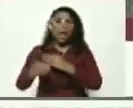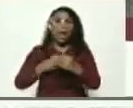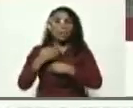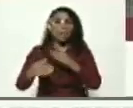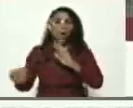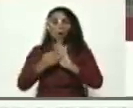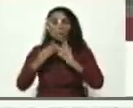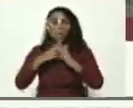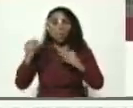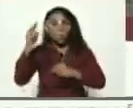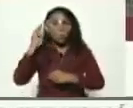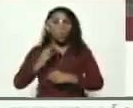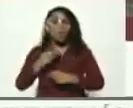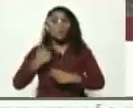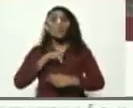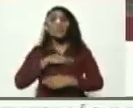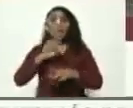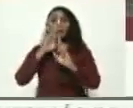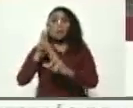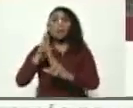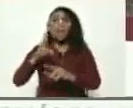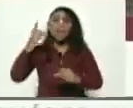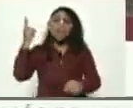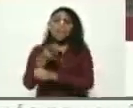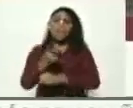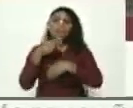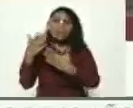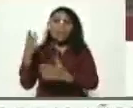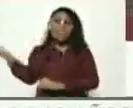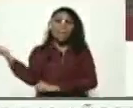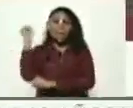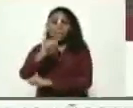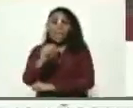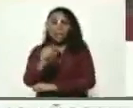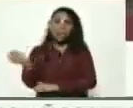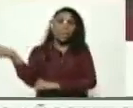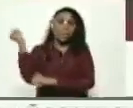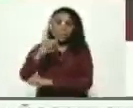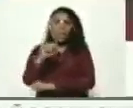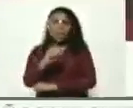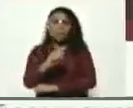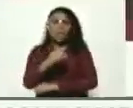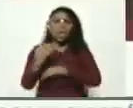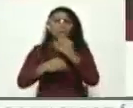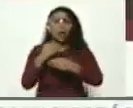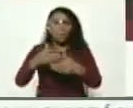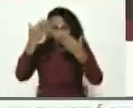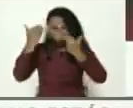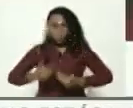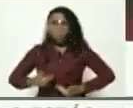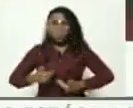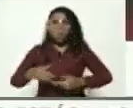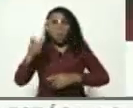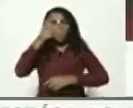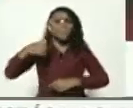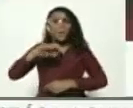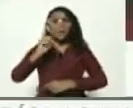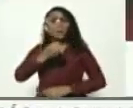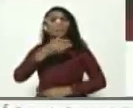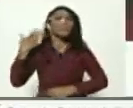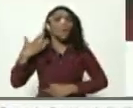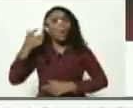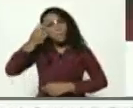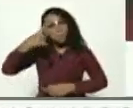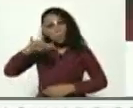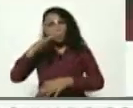los bolivarianos. Y nuestra respuesta debe ser vencer, vencer, como lo que somos, como un pueblo digno, como un